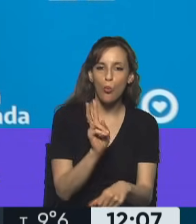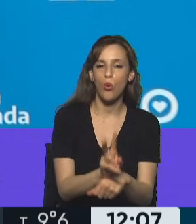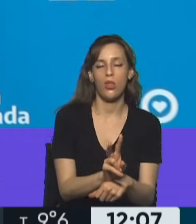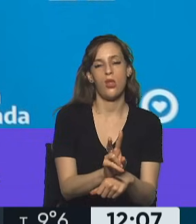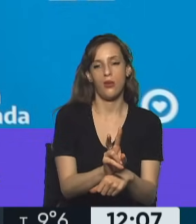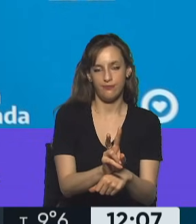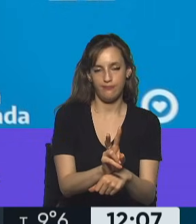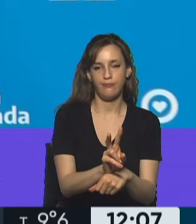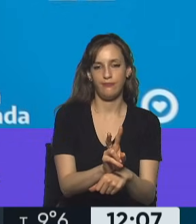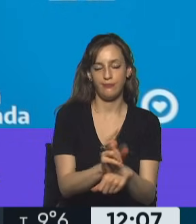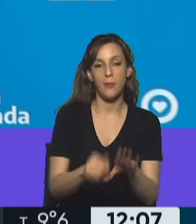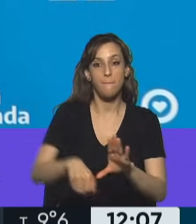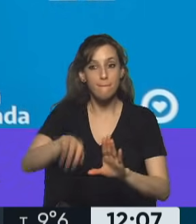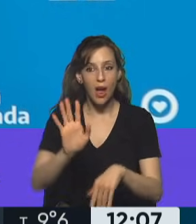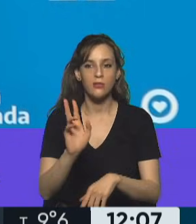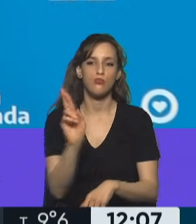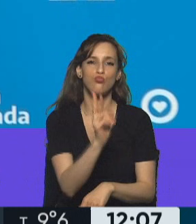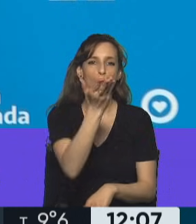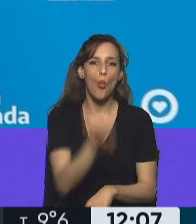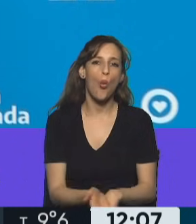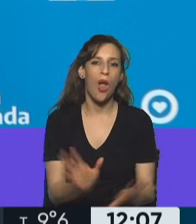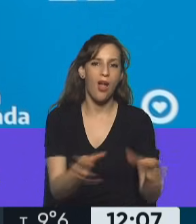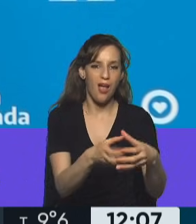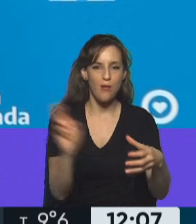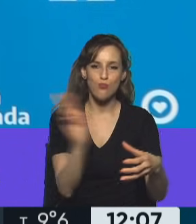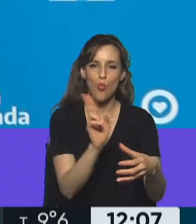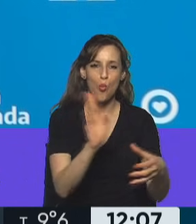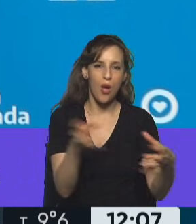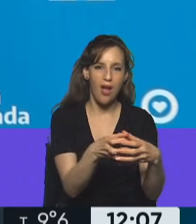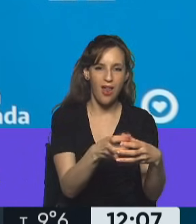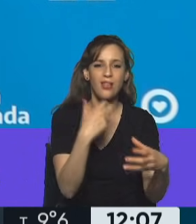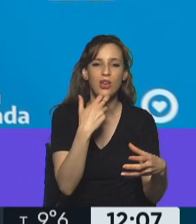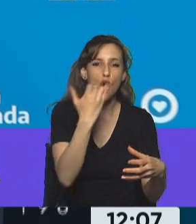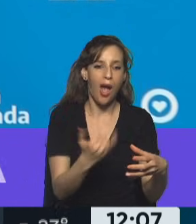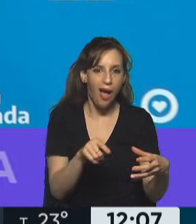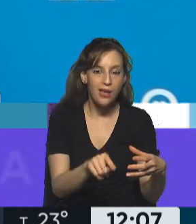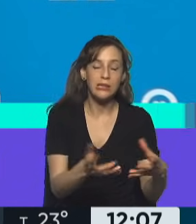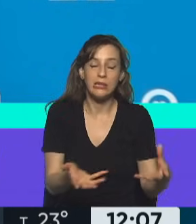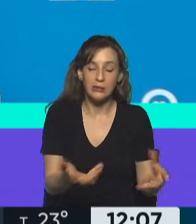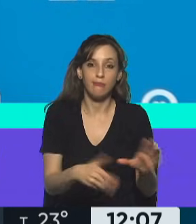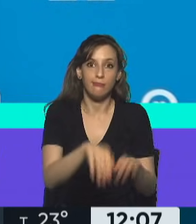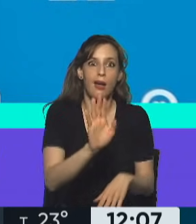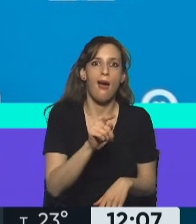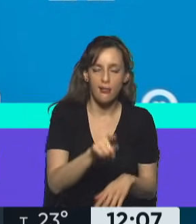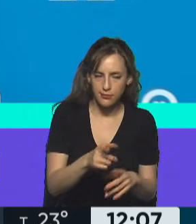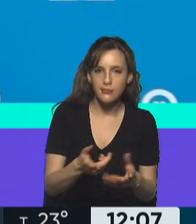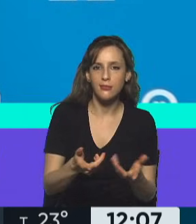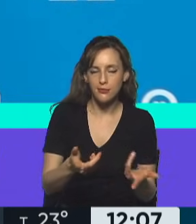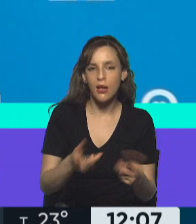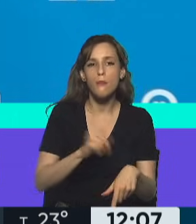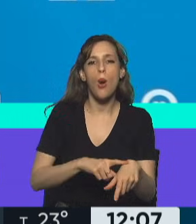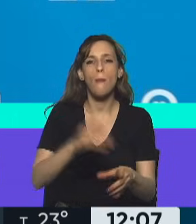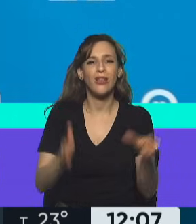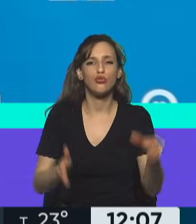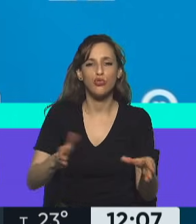cuidar particularmente a las mujeres, a las madres que, si siempre han sobrevivido en condiciones de desigualdad durante la época